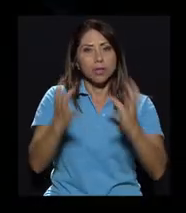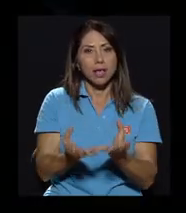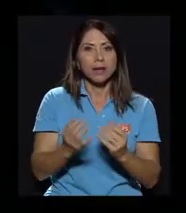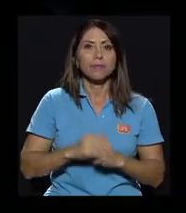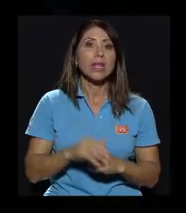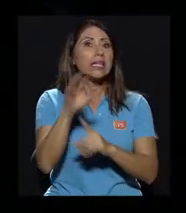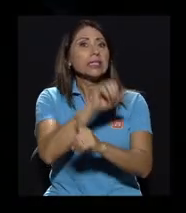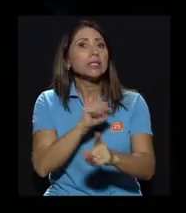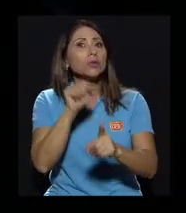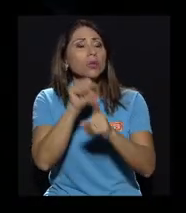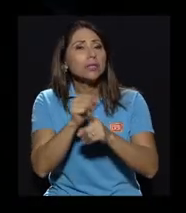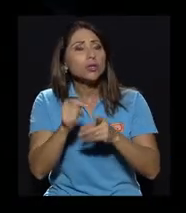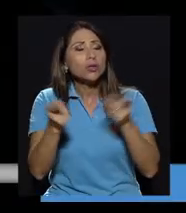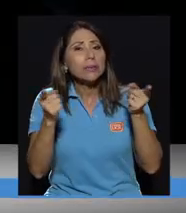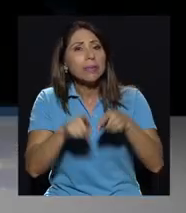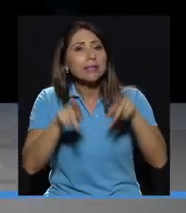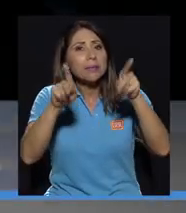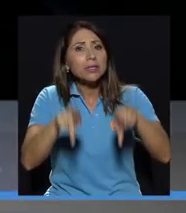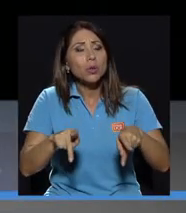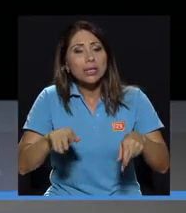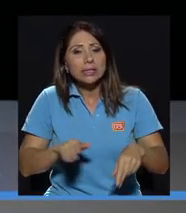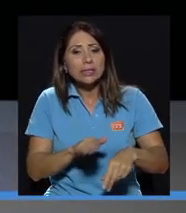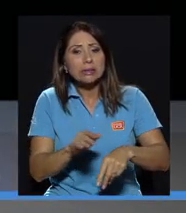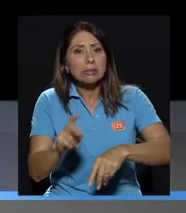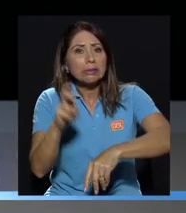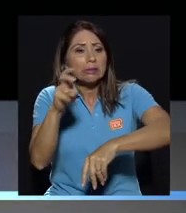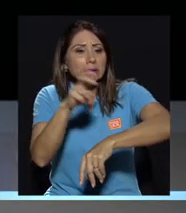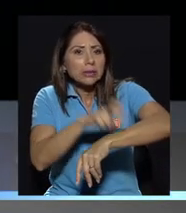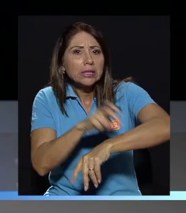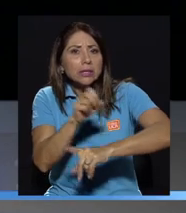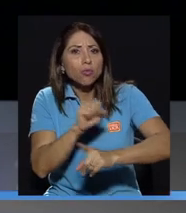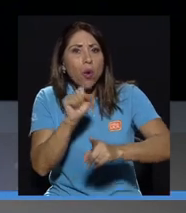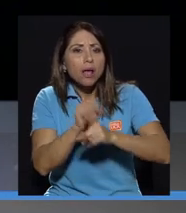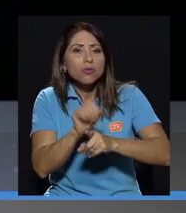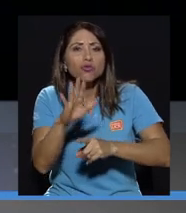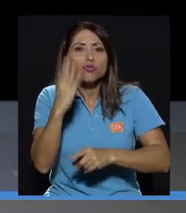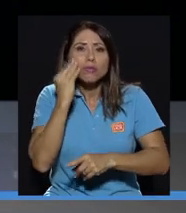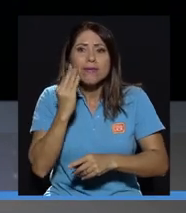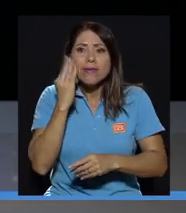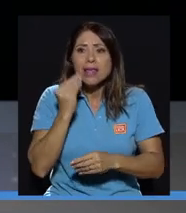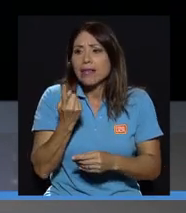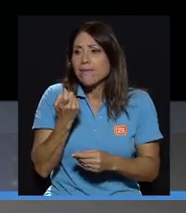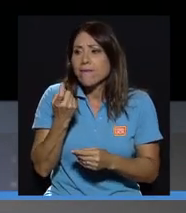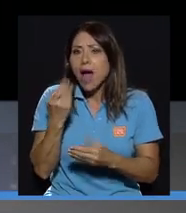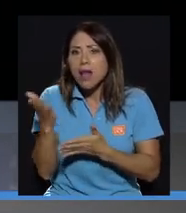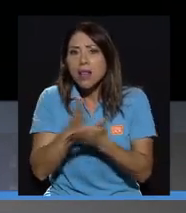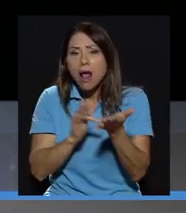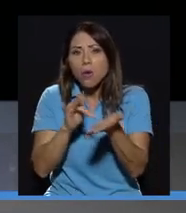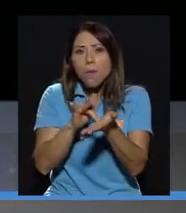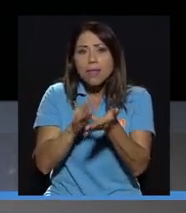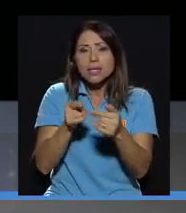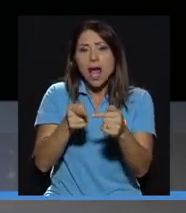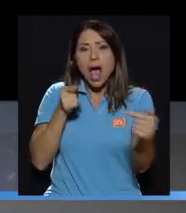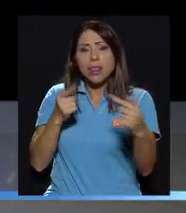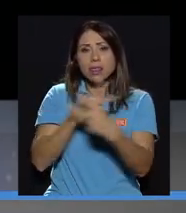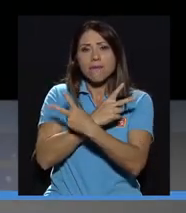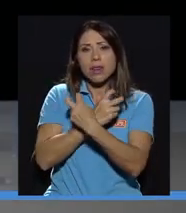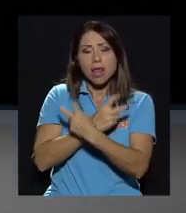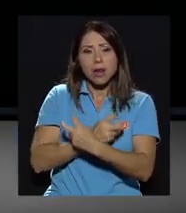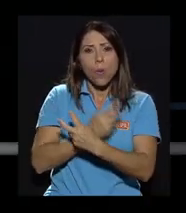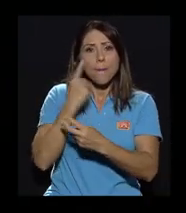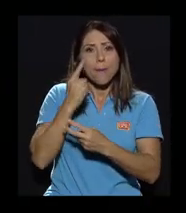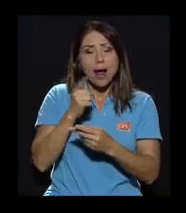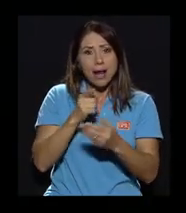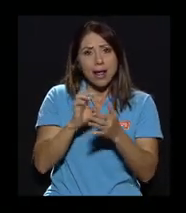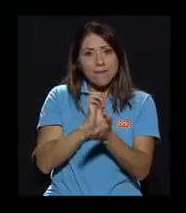el drama humano que viven las víctimas de las mordeduras de serpientes sus vivencias y la falta de antivenenos para combatir esta crisis de salud